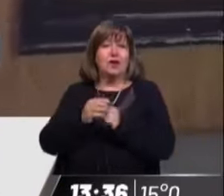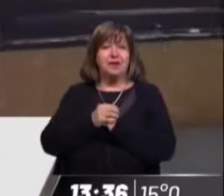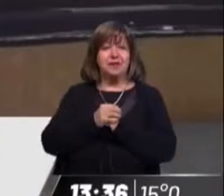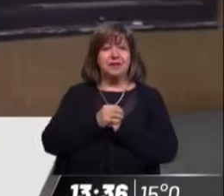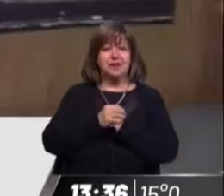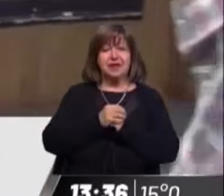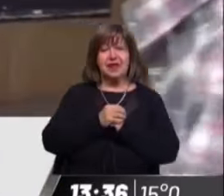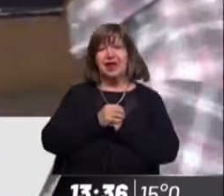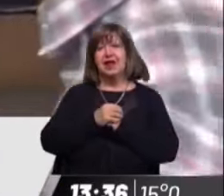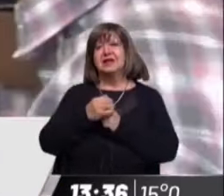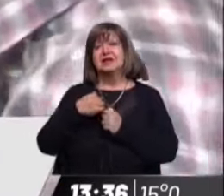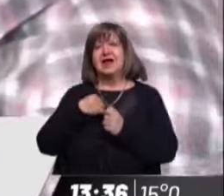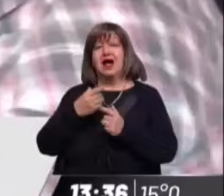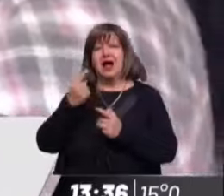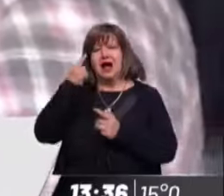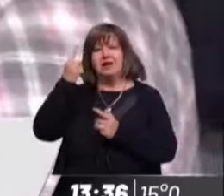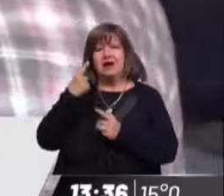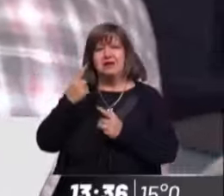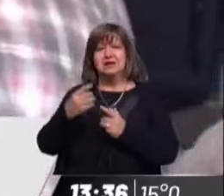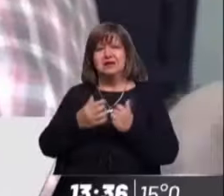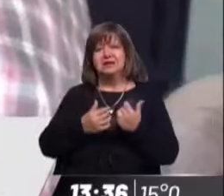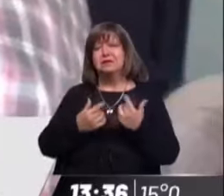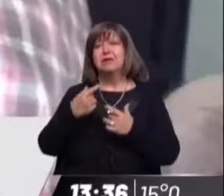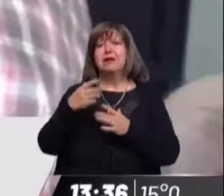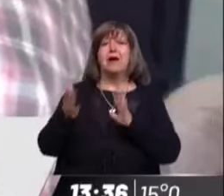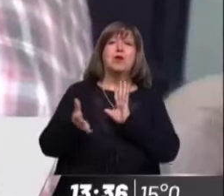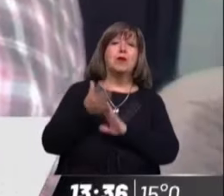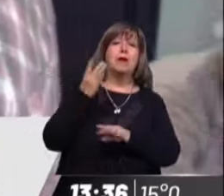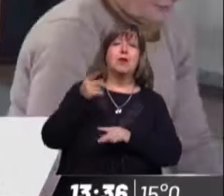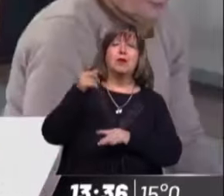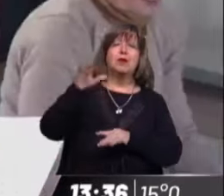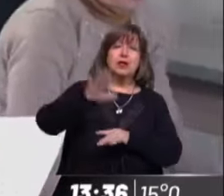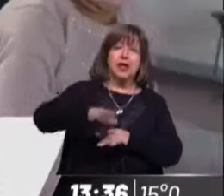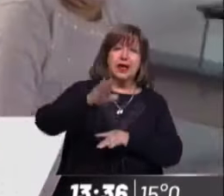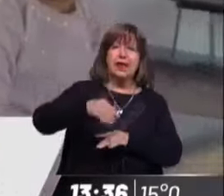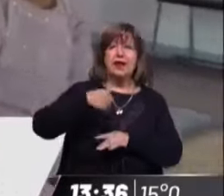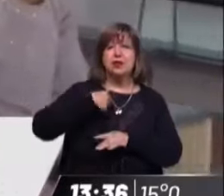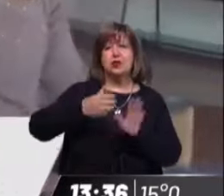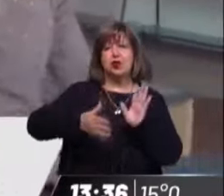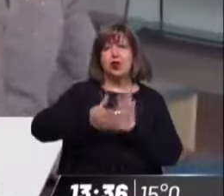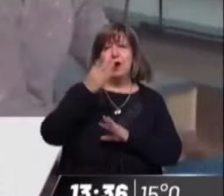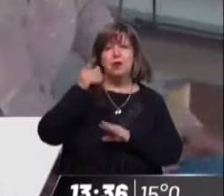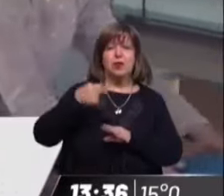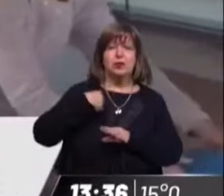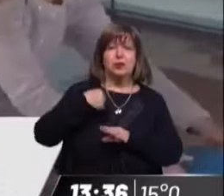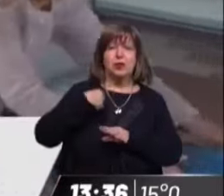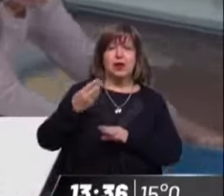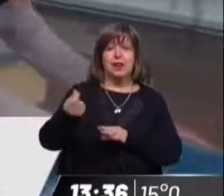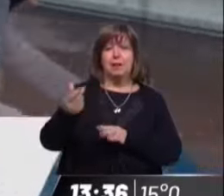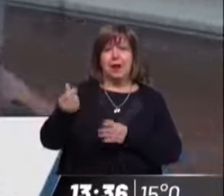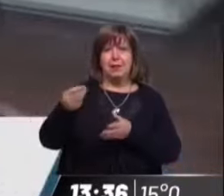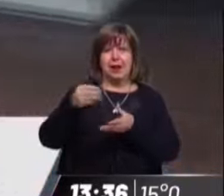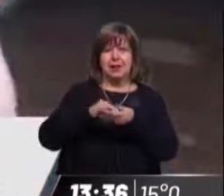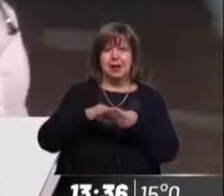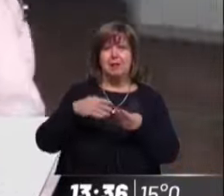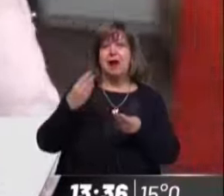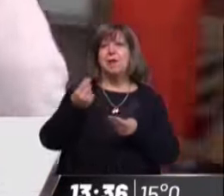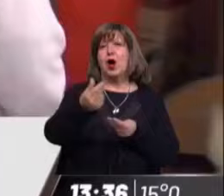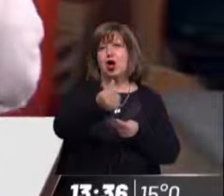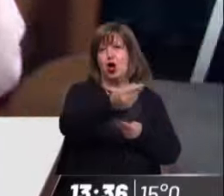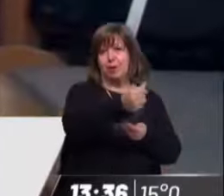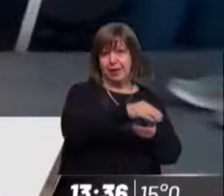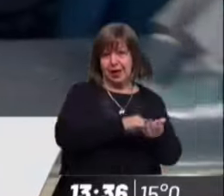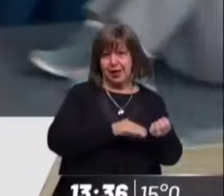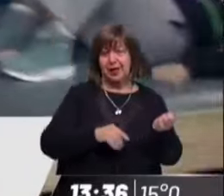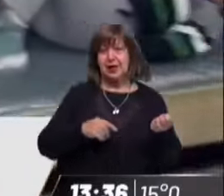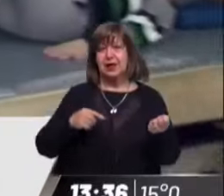están esperando. Ella me va a venir a buscar. Atendeme. Y vamos a... Nosotros vamos a jugar. Y dame plata, por favor. Sí, claro, sí. Dame